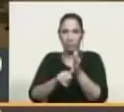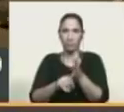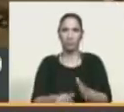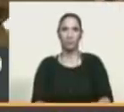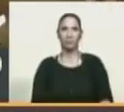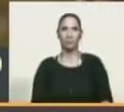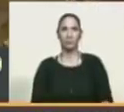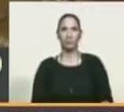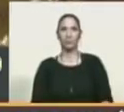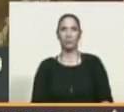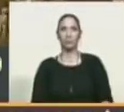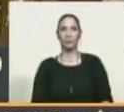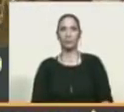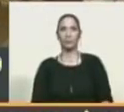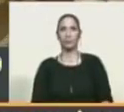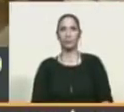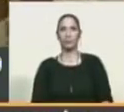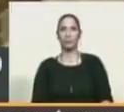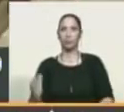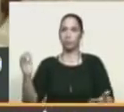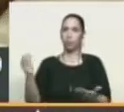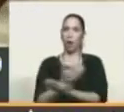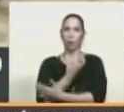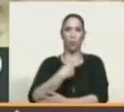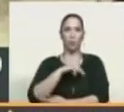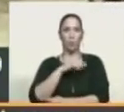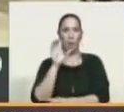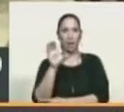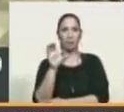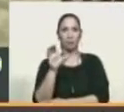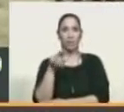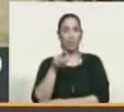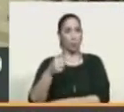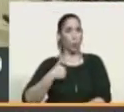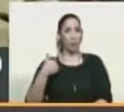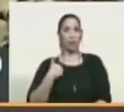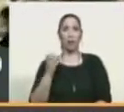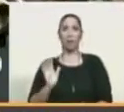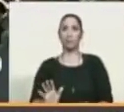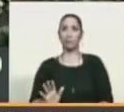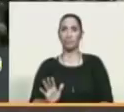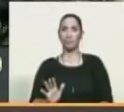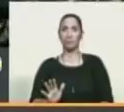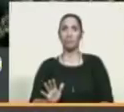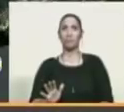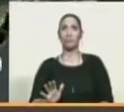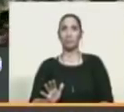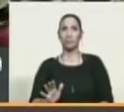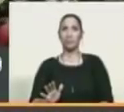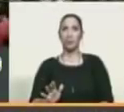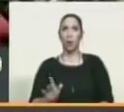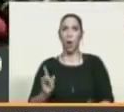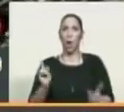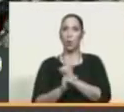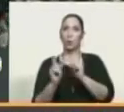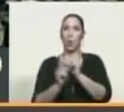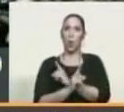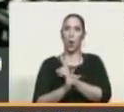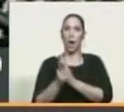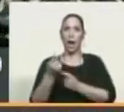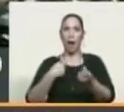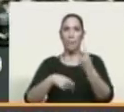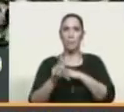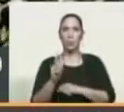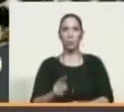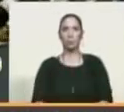que desvalijaron a nuestro país. Así cualquiera pide que haya controles de cambio todos los días, que tiene